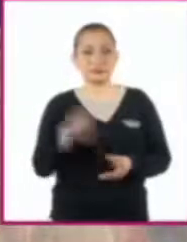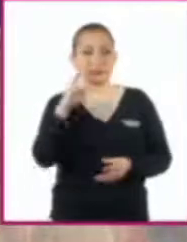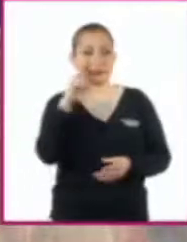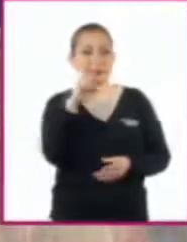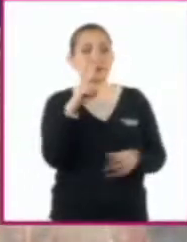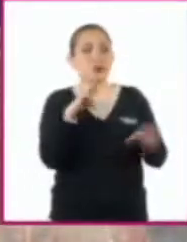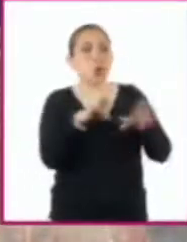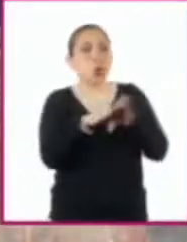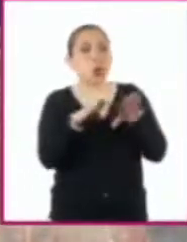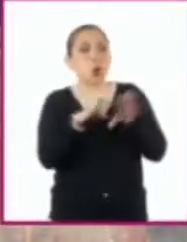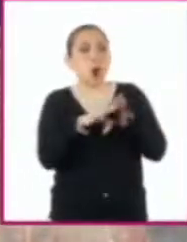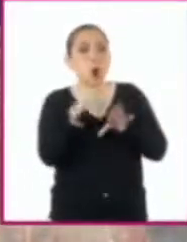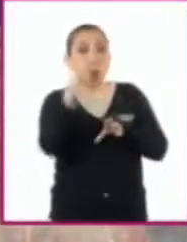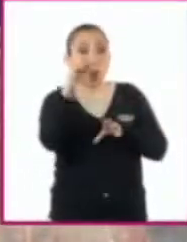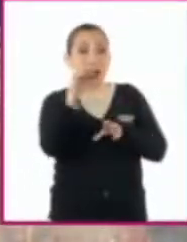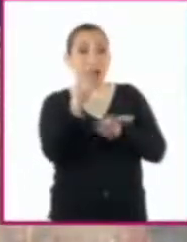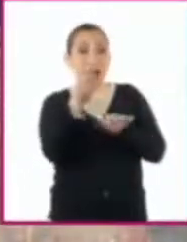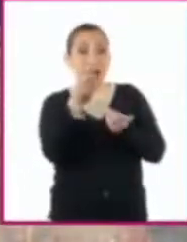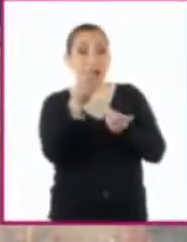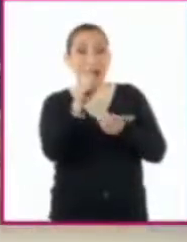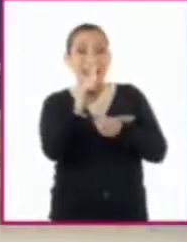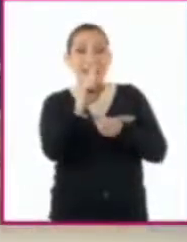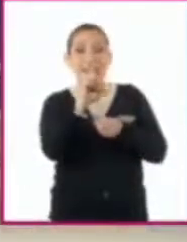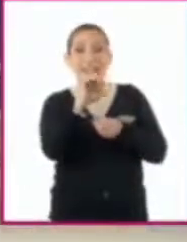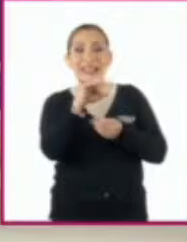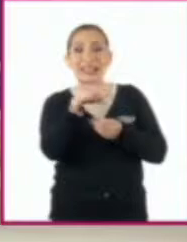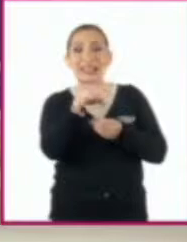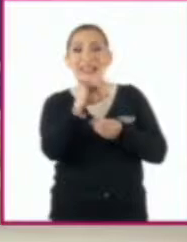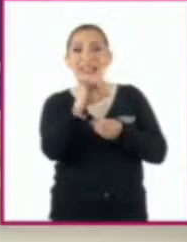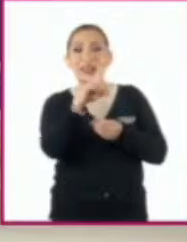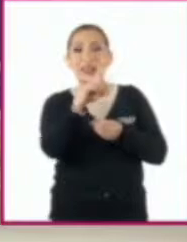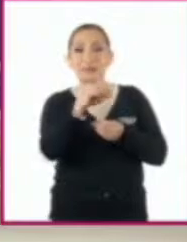observen cómo es un líquido.